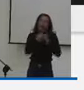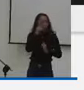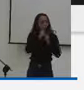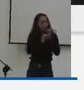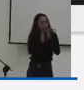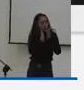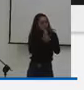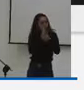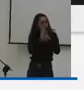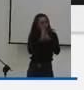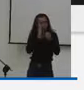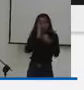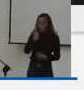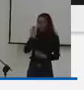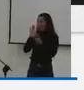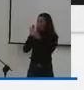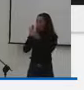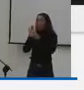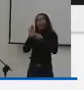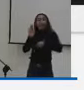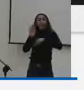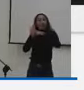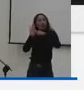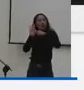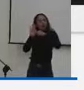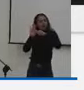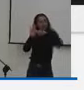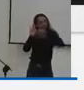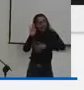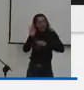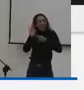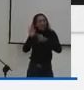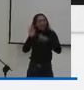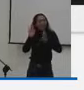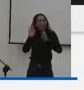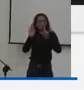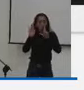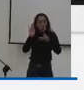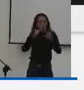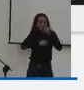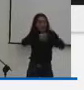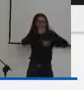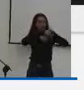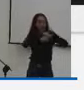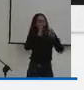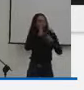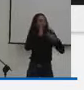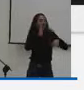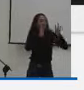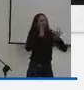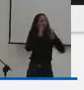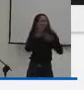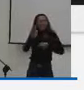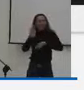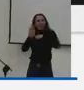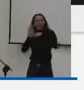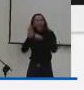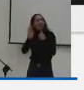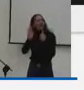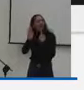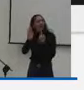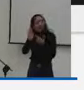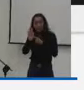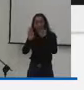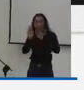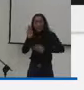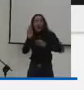la última regulación que emitió esta cartera que es la resolución 1150 del 18 de julio de 2019 se estableció que para